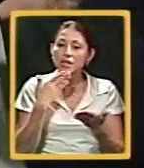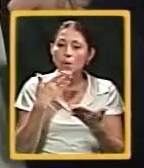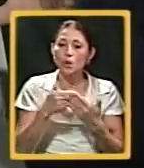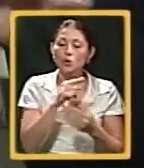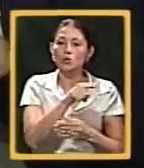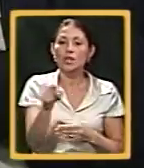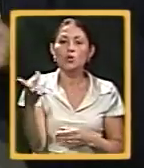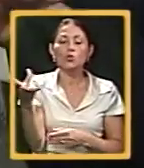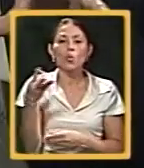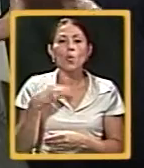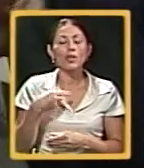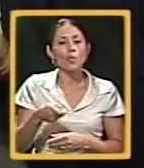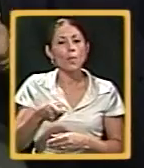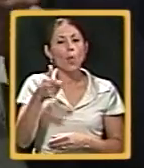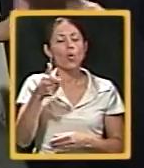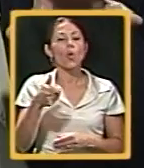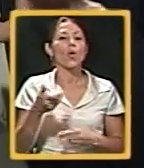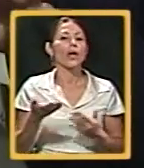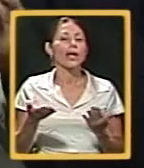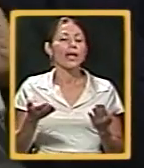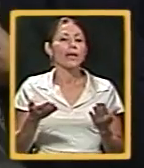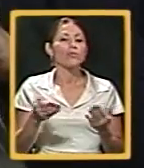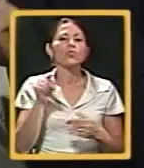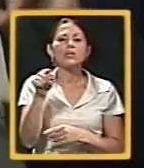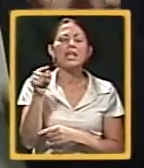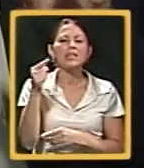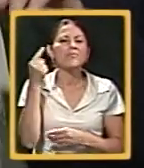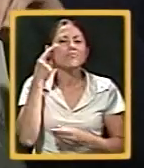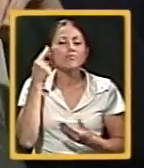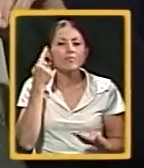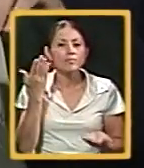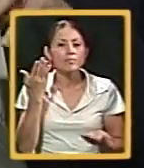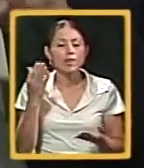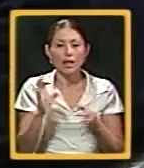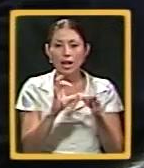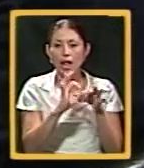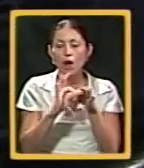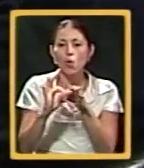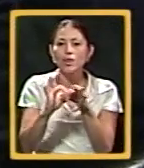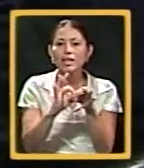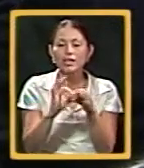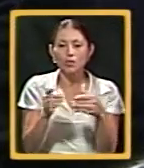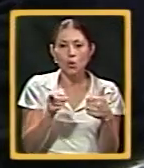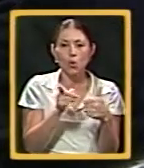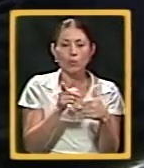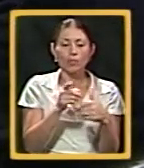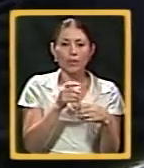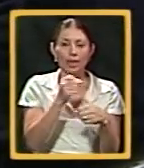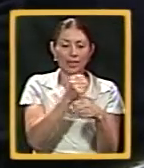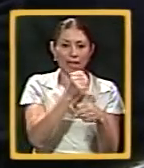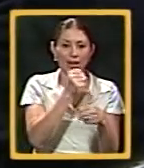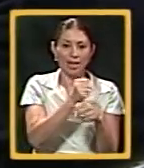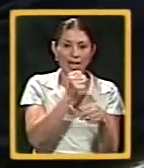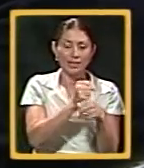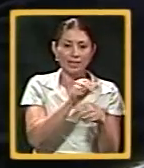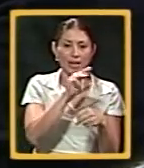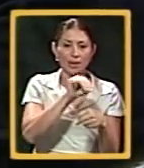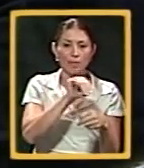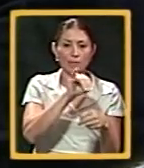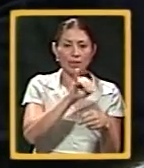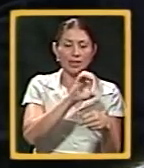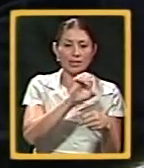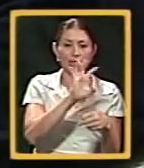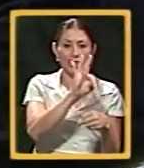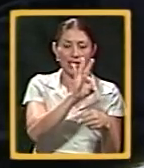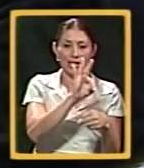poco cómo piensa usted la coordinación entre las tareas del propio MICIT, Ministerio